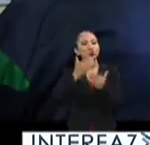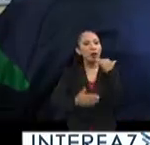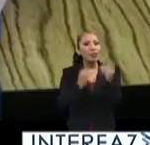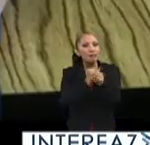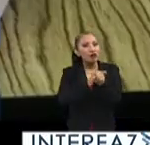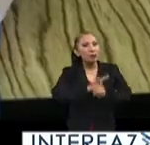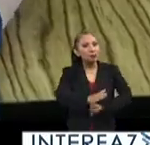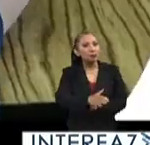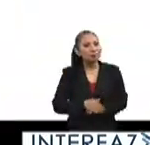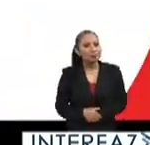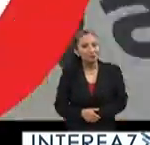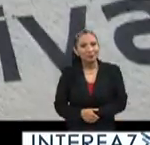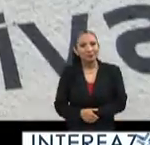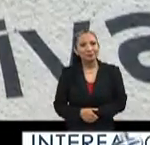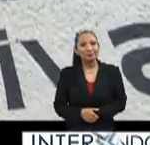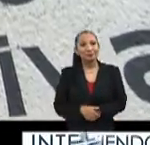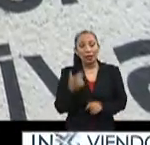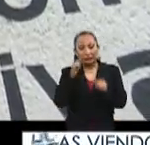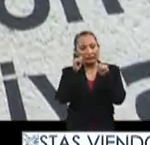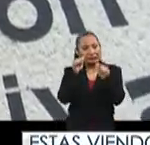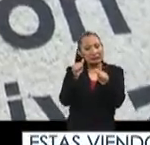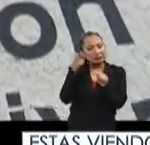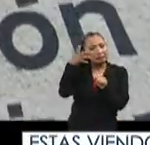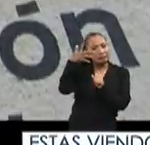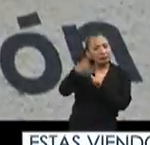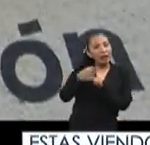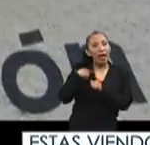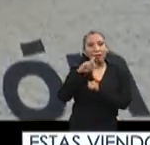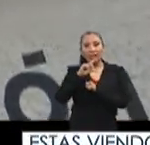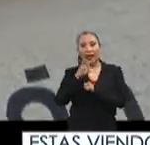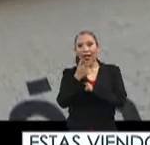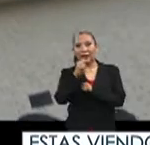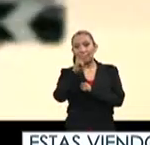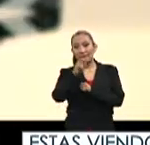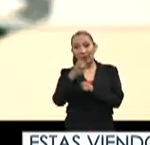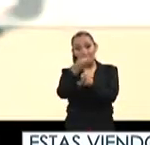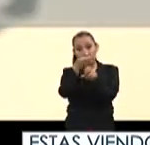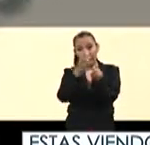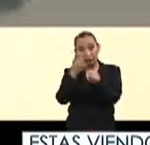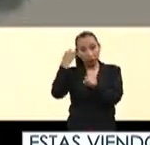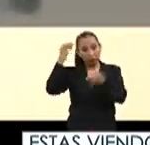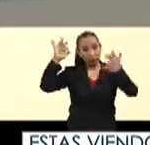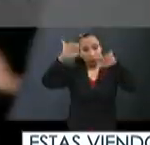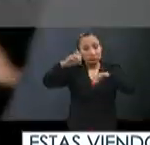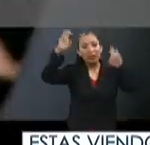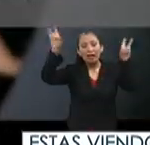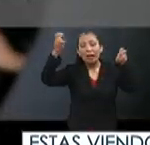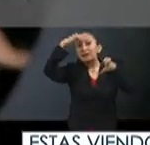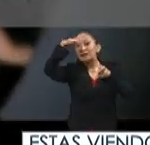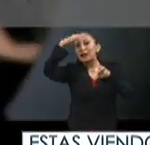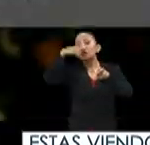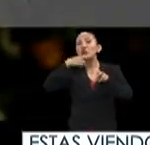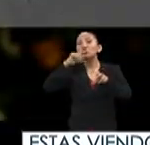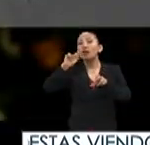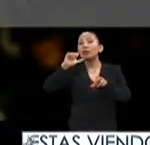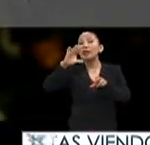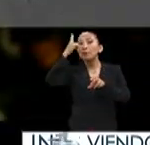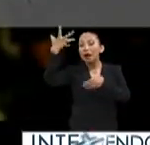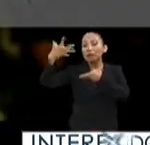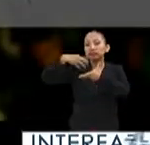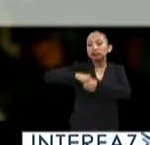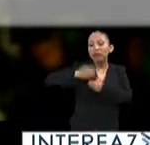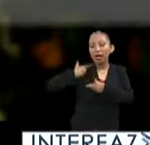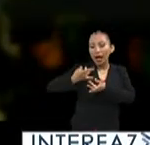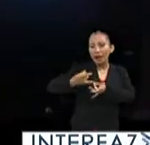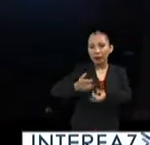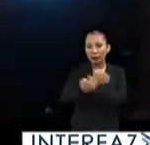de la información. Atenta a los retos. Televisión Educativa invita al Foro Experiencias en el uso de las TIC para la inclusión